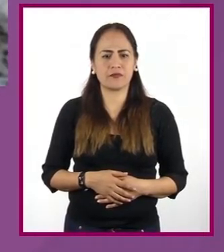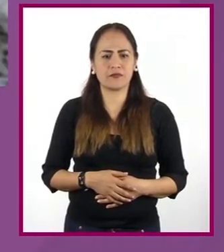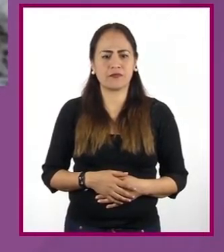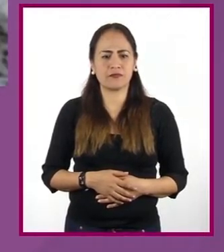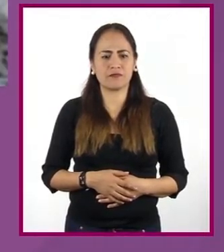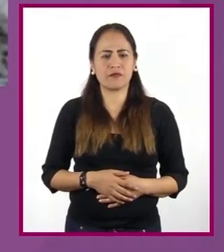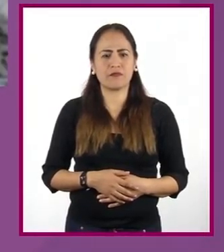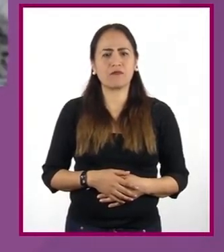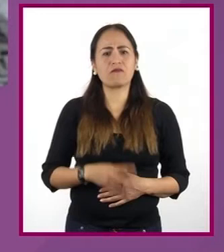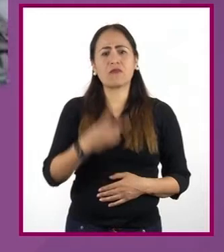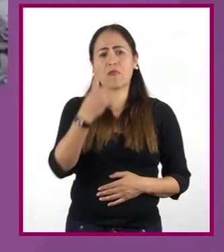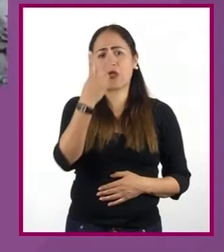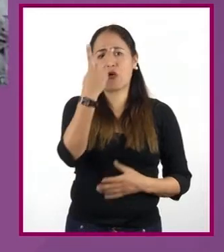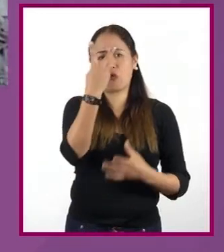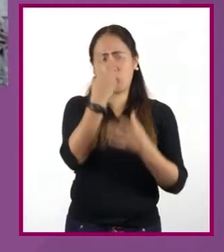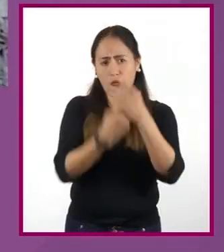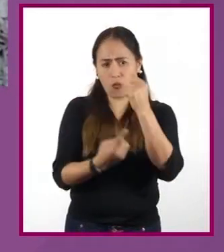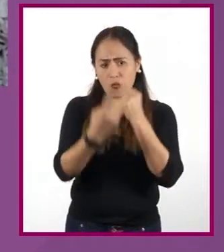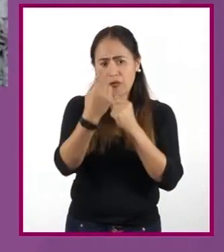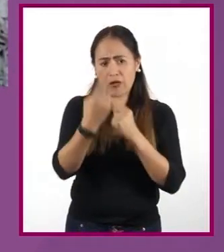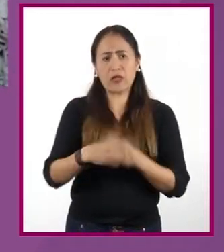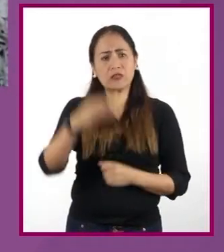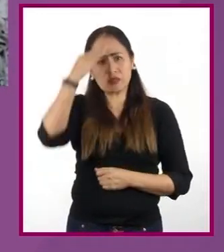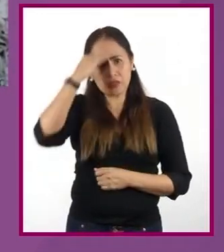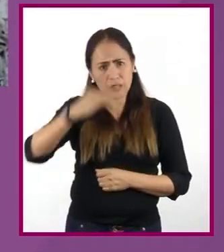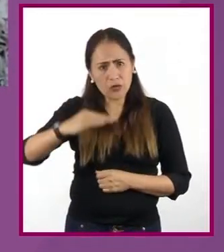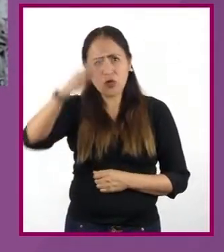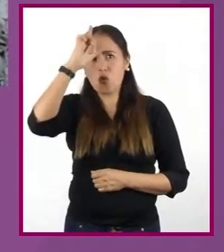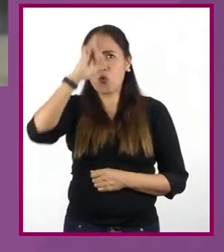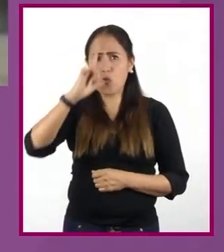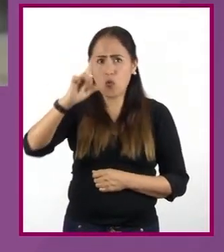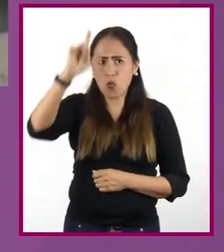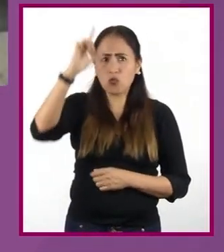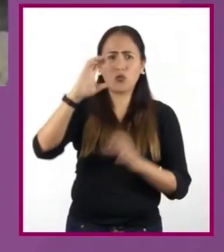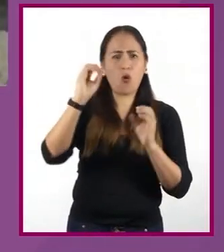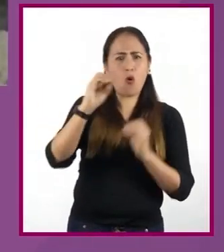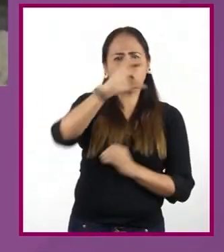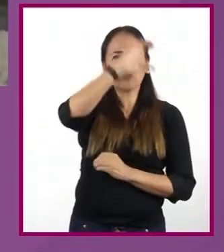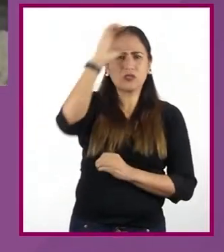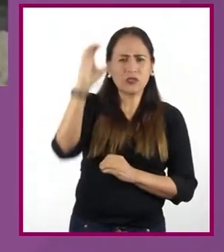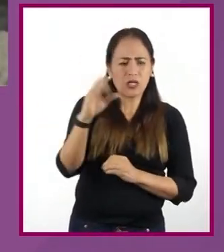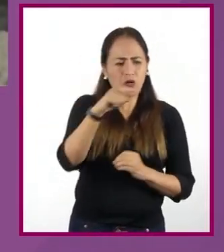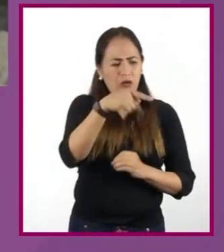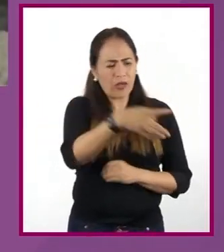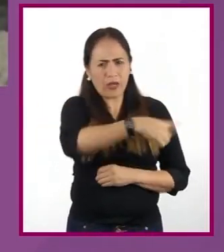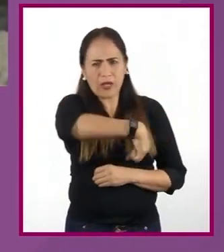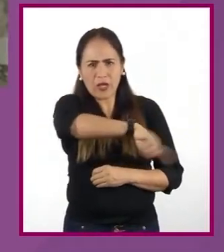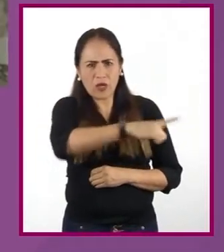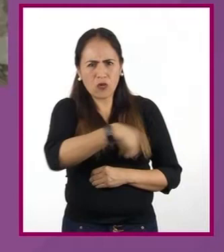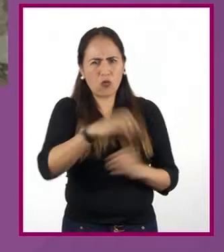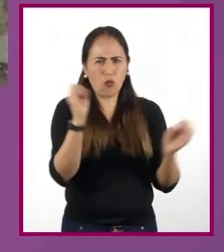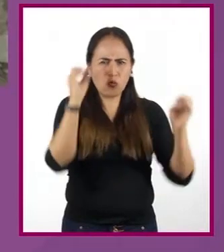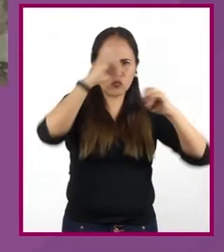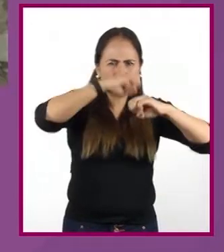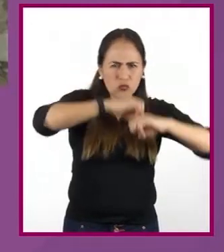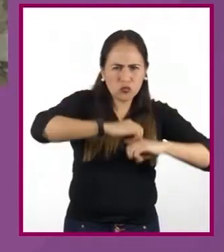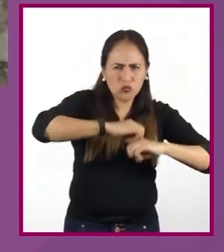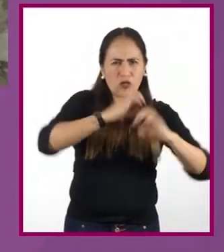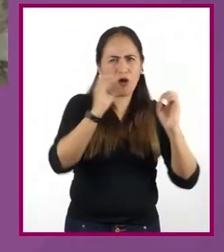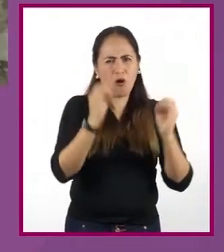Una dualidad basada en la batalla entre los señores de la luz o del cielo y los de la oscuridad, el inframundo o